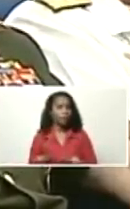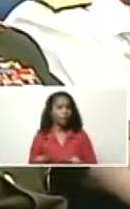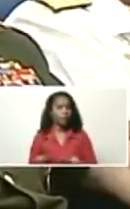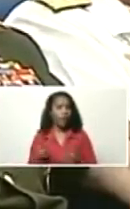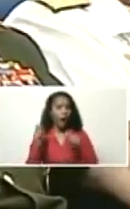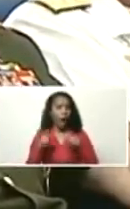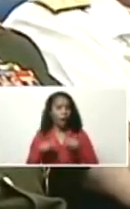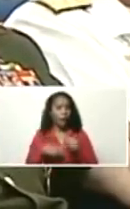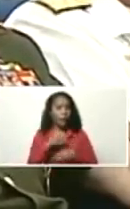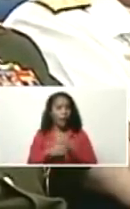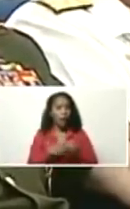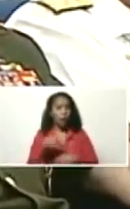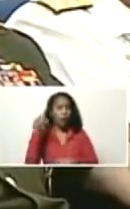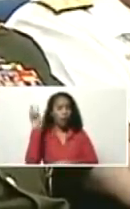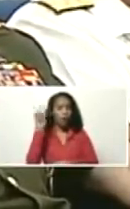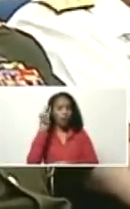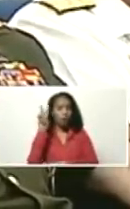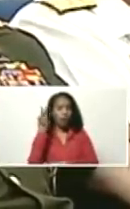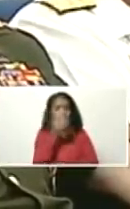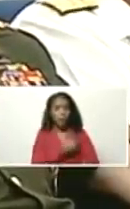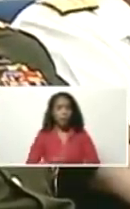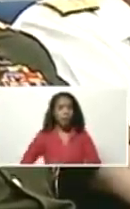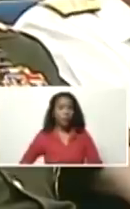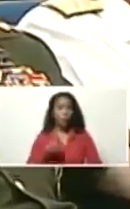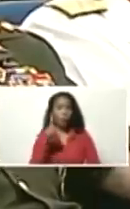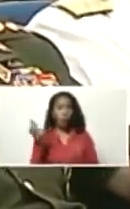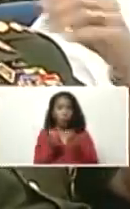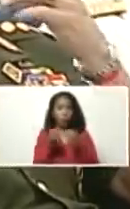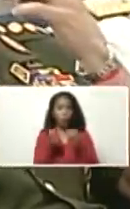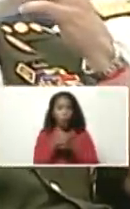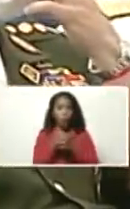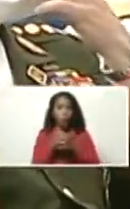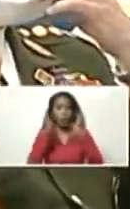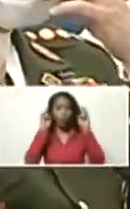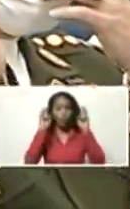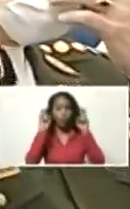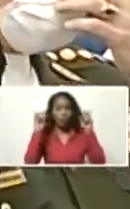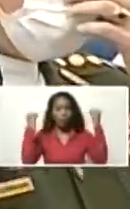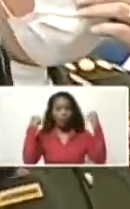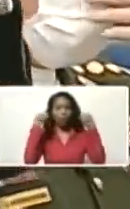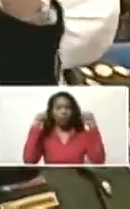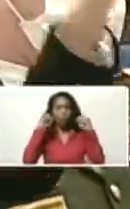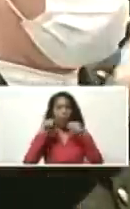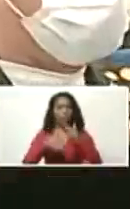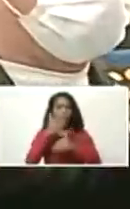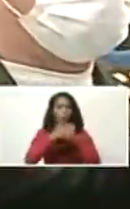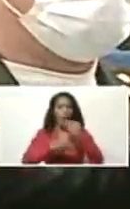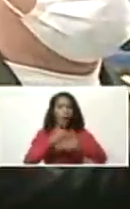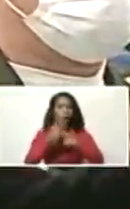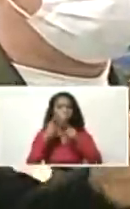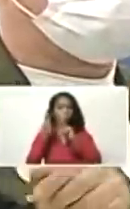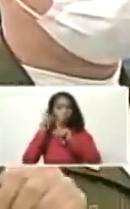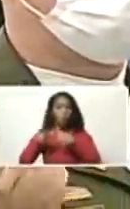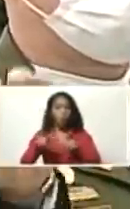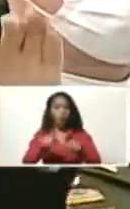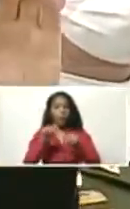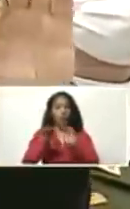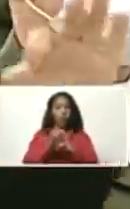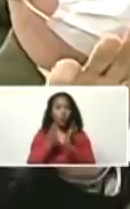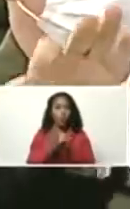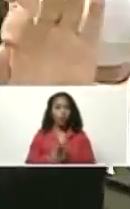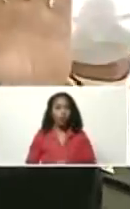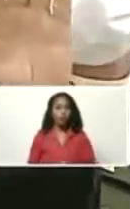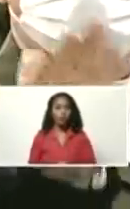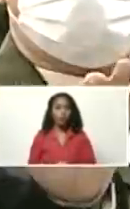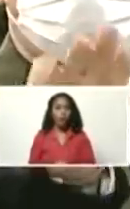se conjugó en Venezuela, presidente, un conjunto de factores que fueron como un ensayo de lo que luego harían en otras partes del mundo.